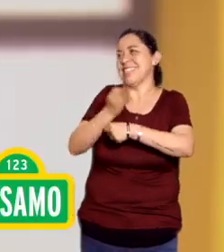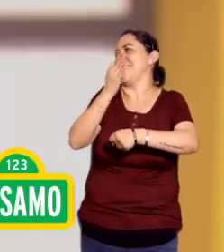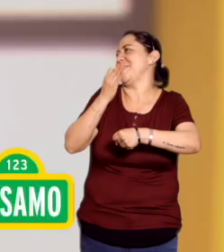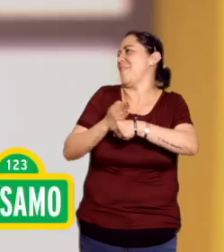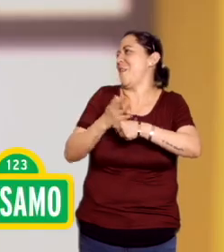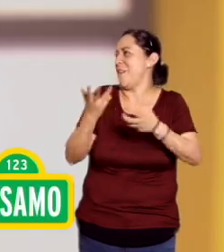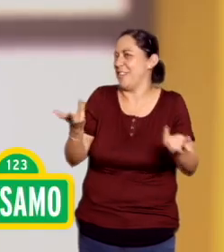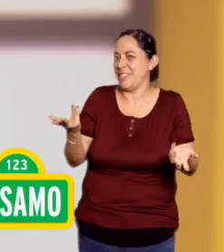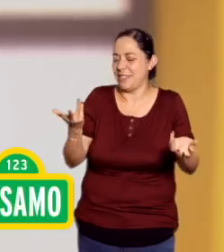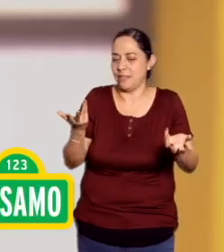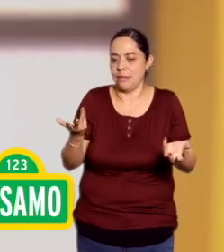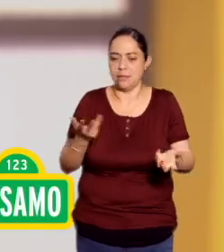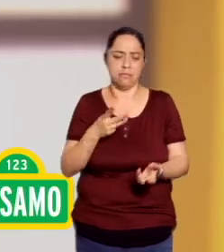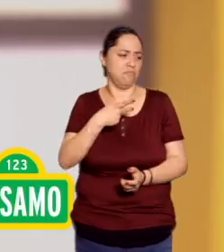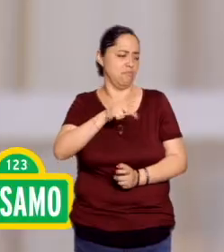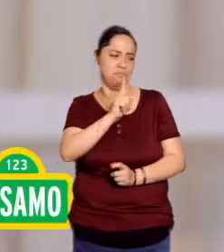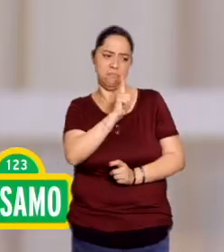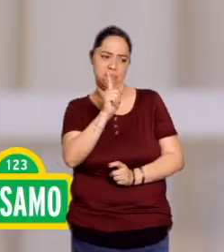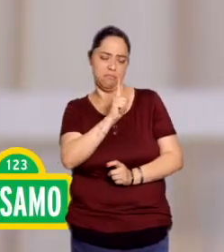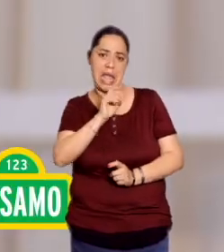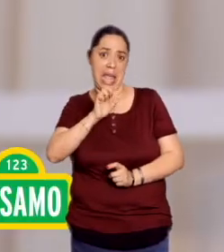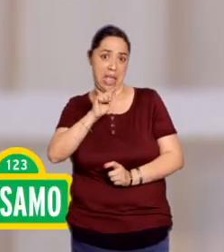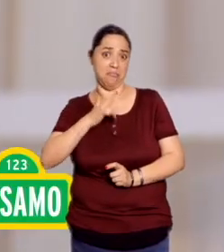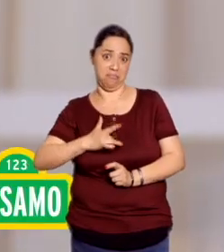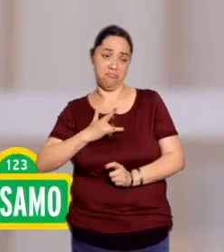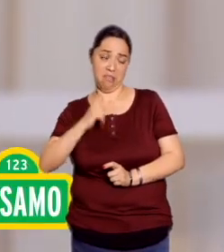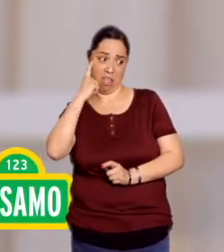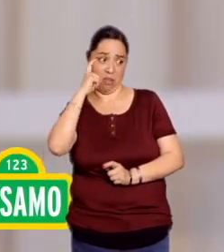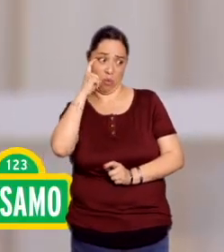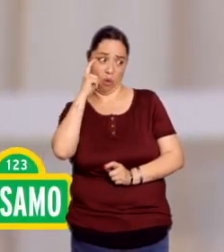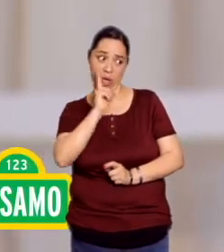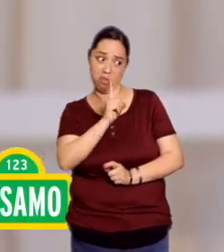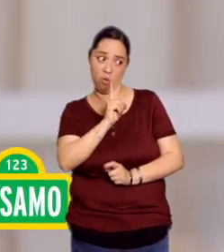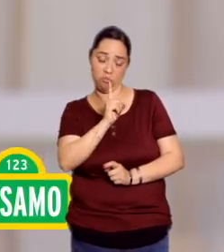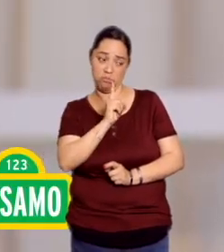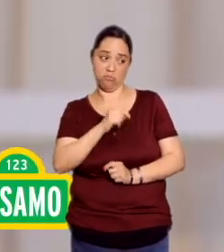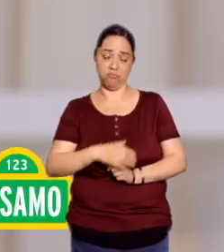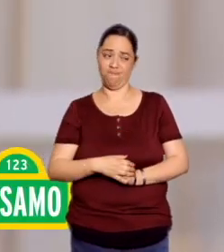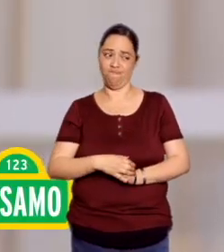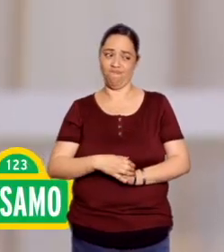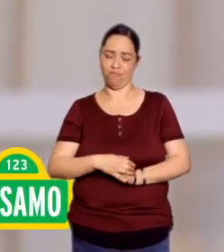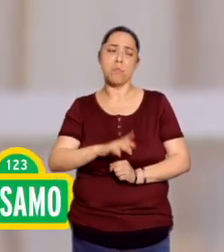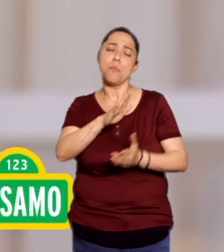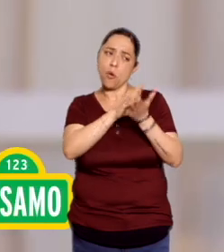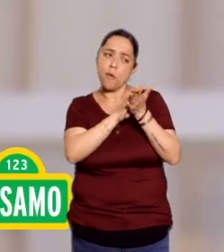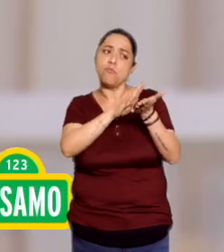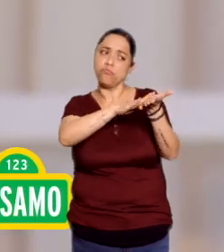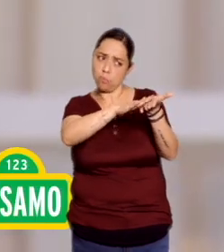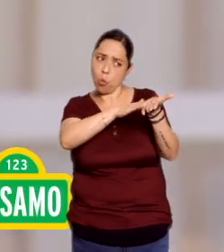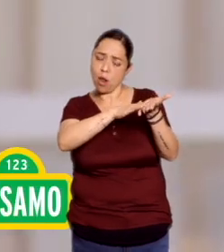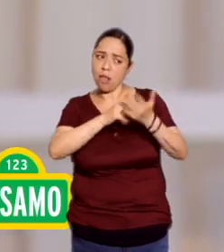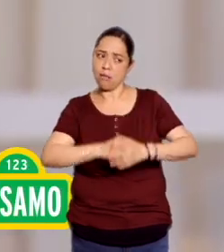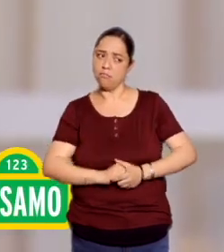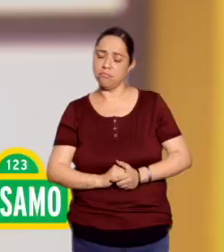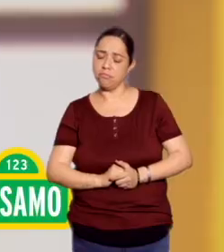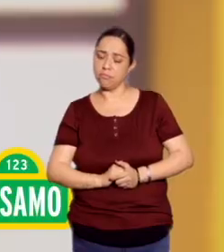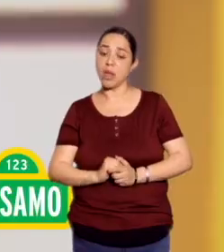Pero sí es muy chistosa, Elmo. No, parece que Elmo está enojado. Elmo no sale bien. Bórrala, por